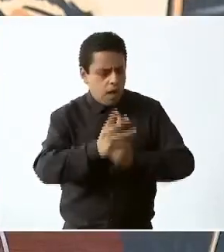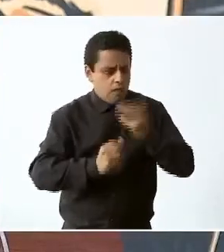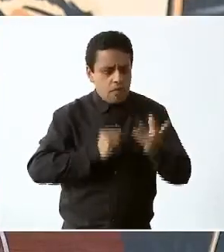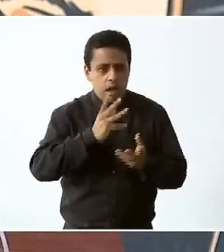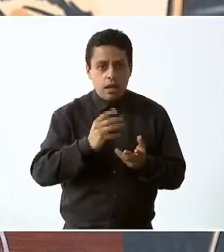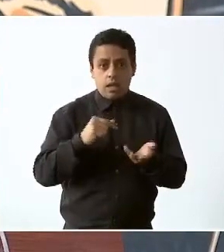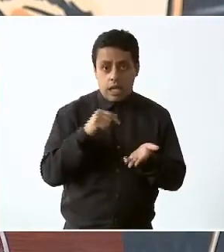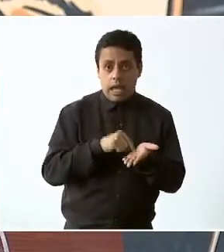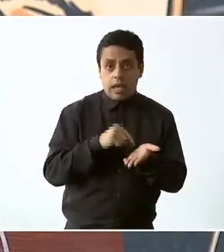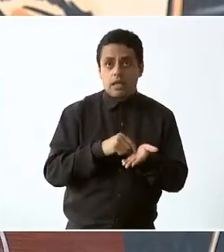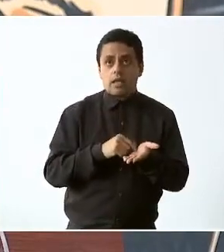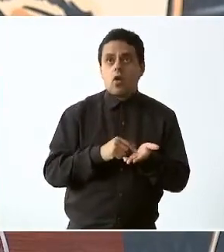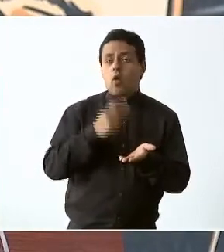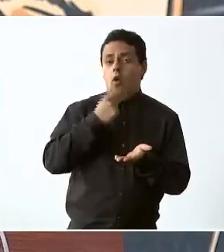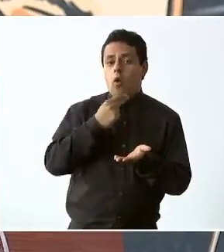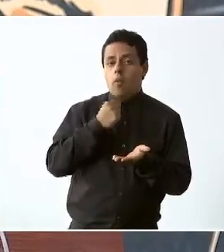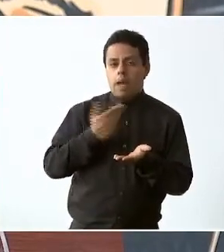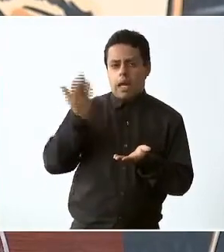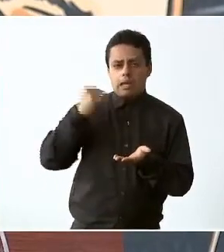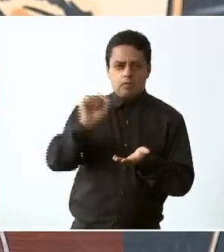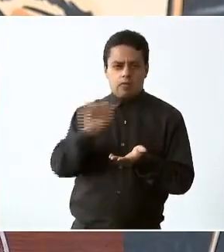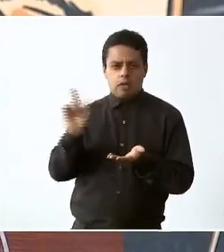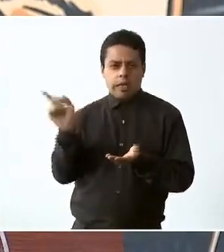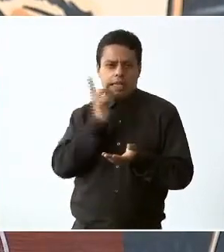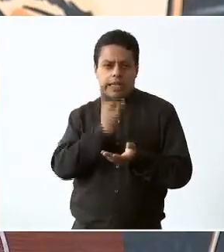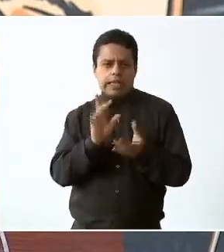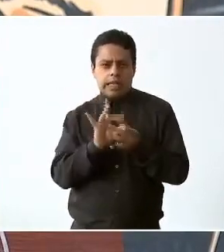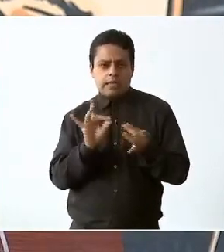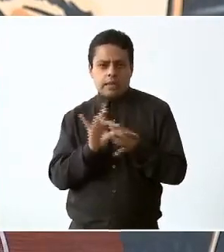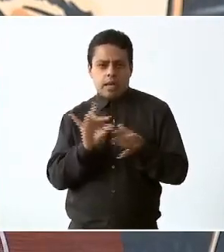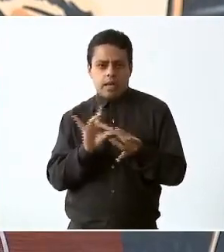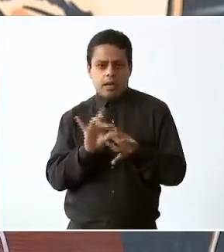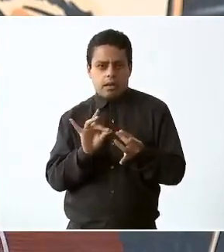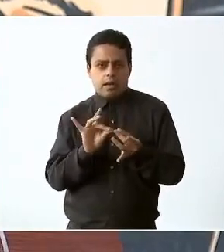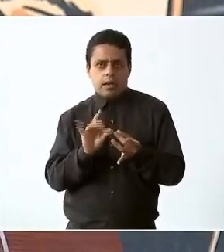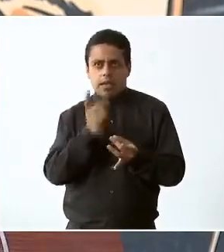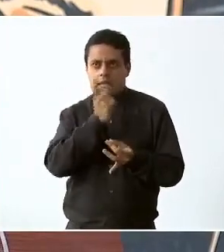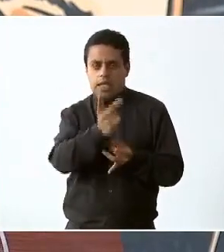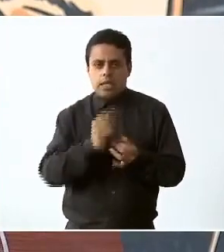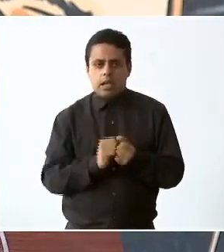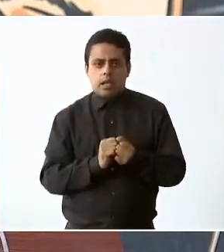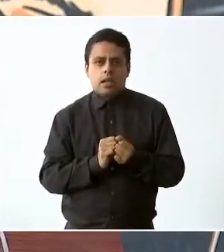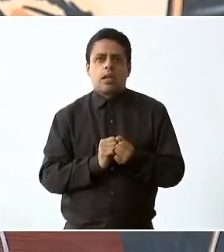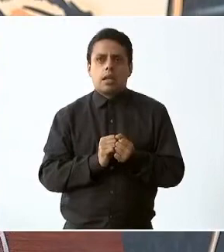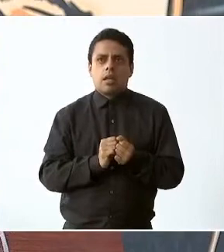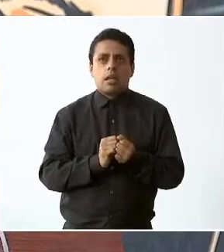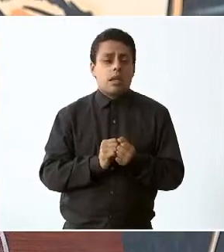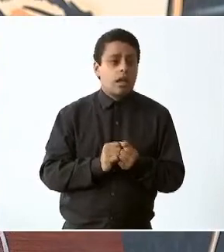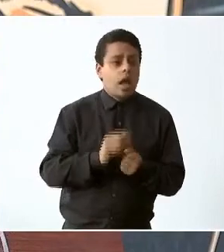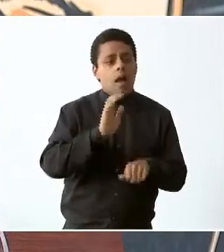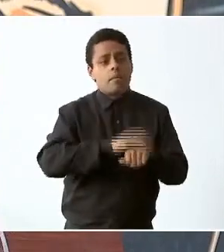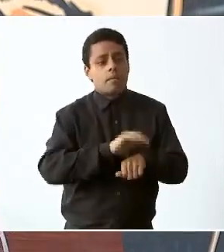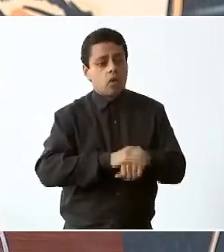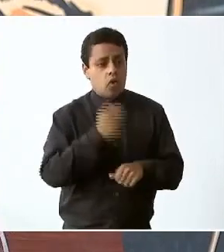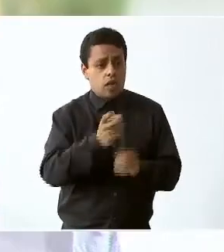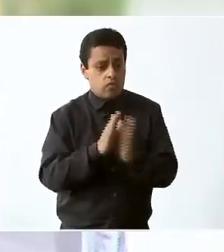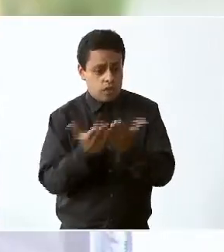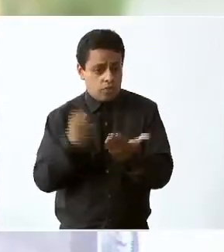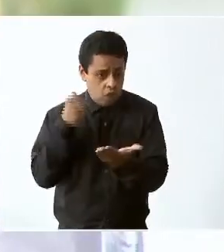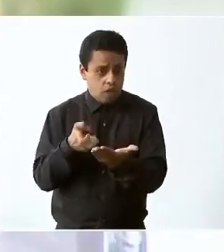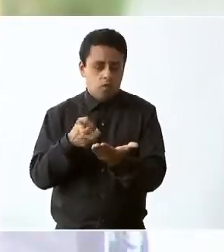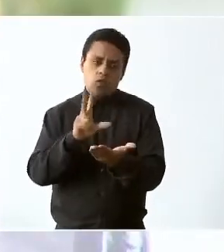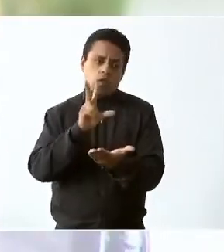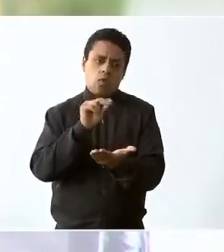famosa afirmación de Walt Whitman con la que definió Hojas de hierba: camarada, esto no es un libro,